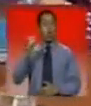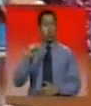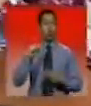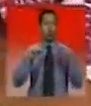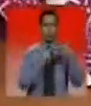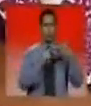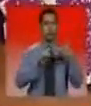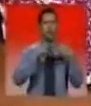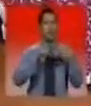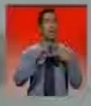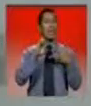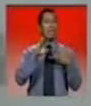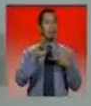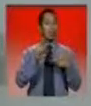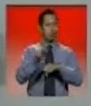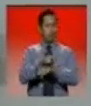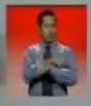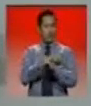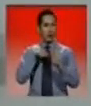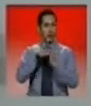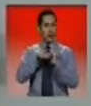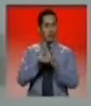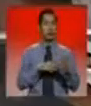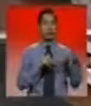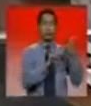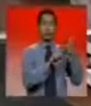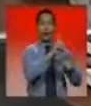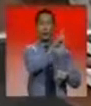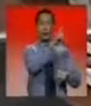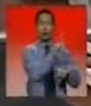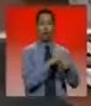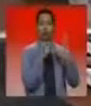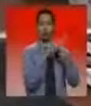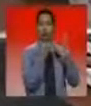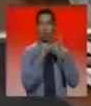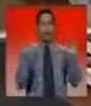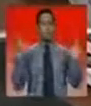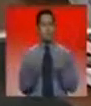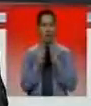superintendente de bancos, y Leonardo Orlando, director del SRI. Ubel Onofre, Gama Noticias.